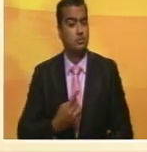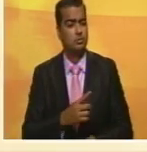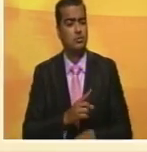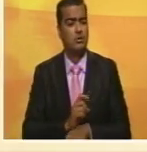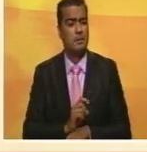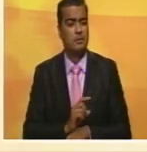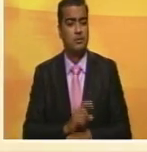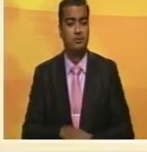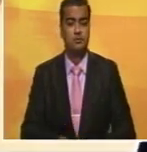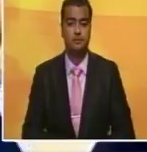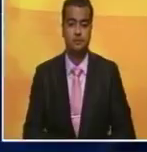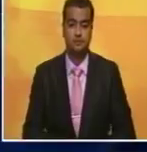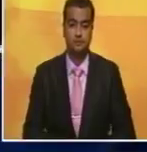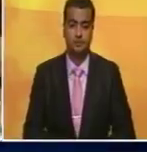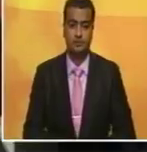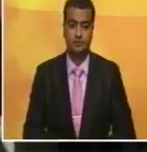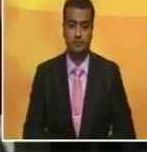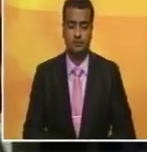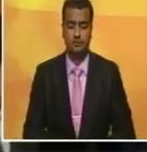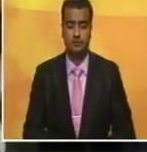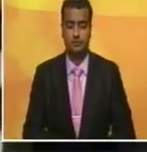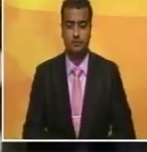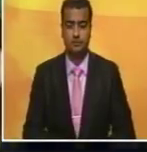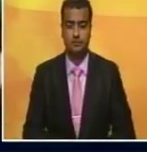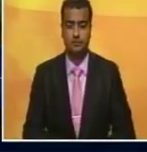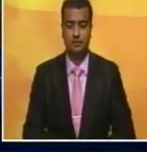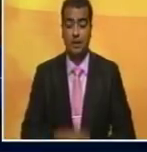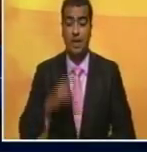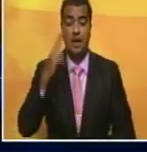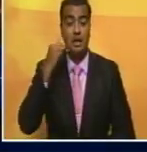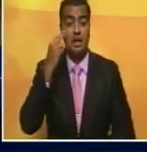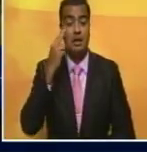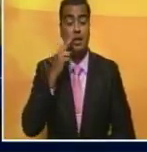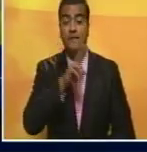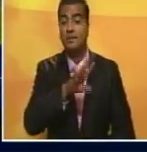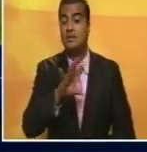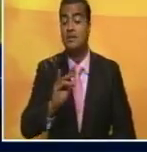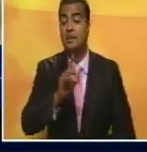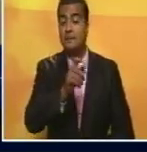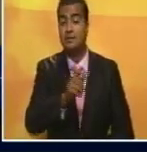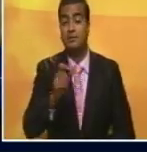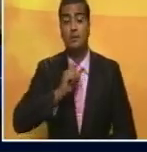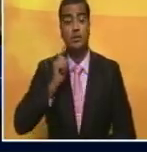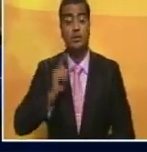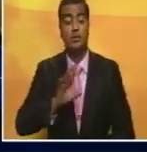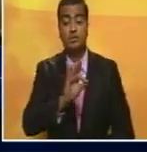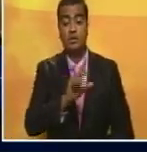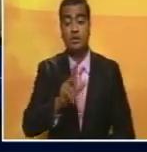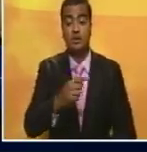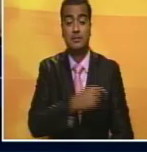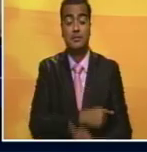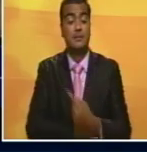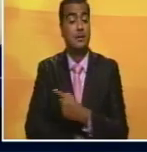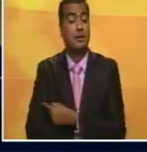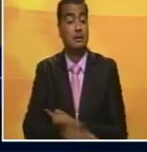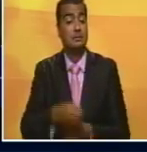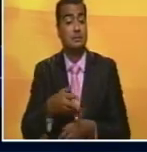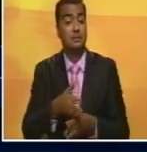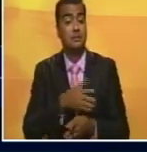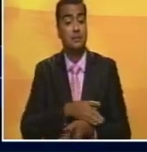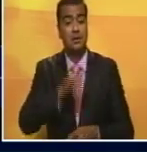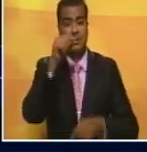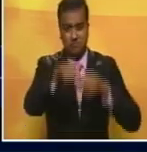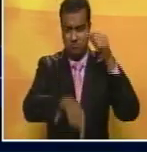tiempo corto. En Nigeria, 27 personas murieron y 83 resultaron heridas tras